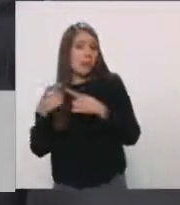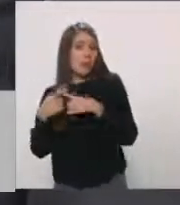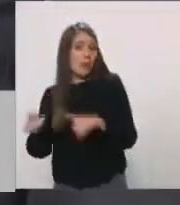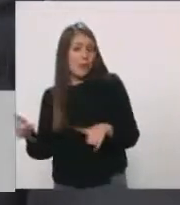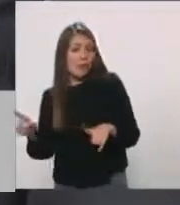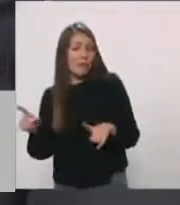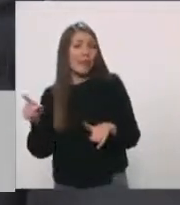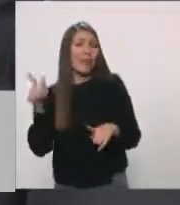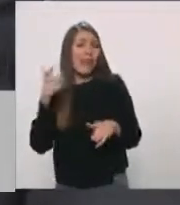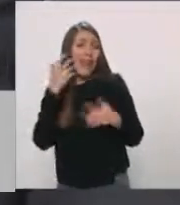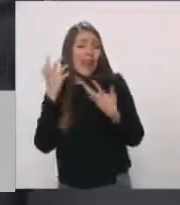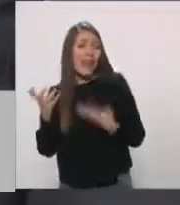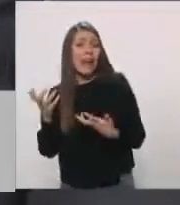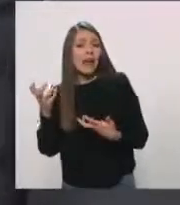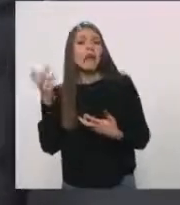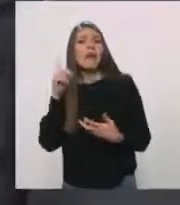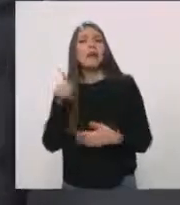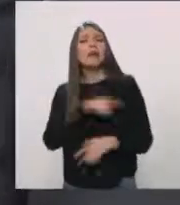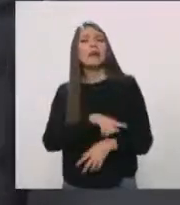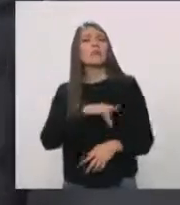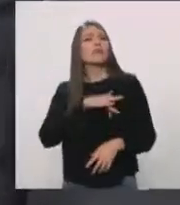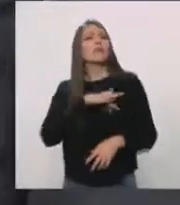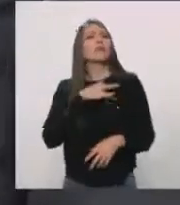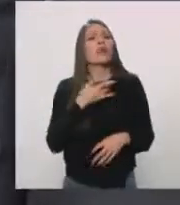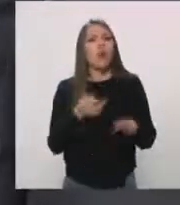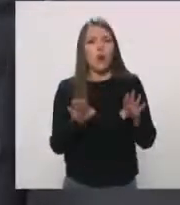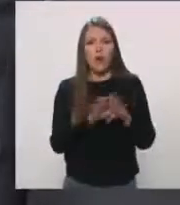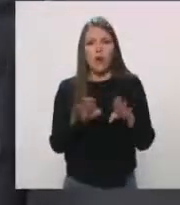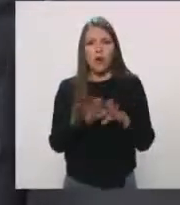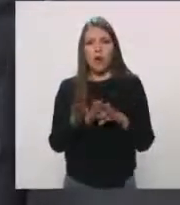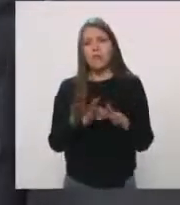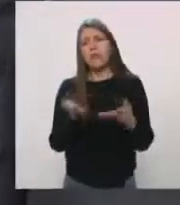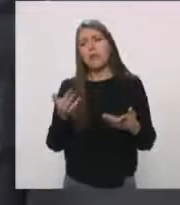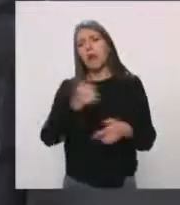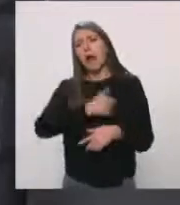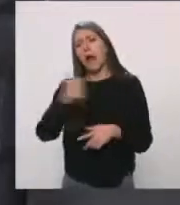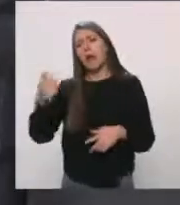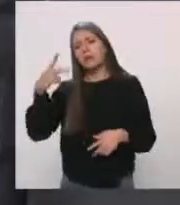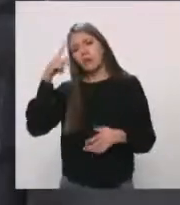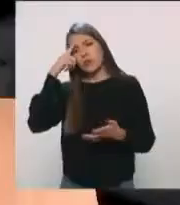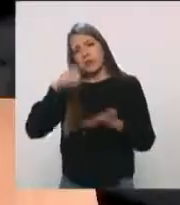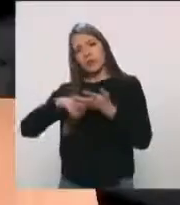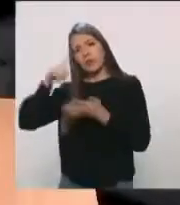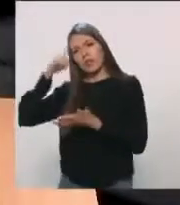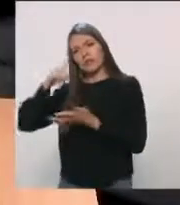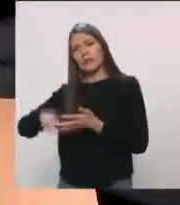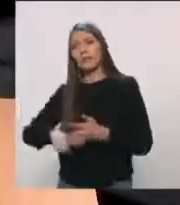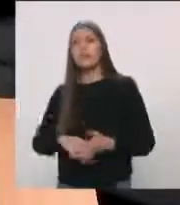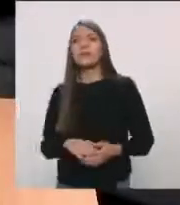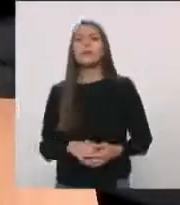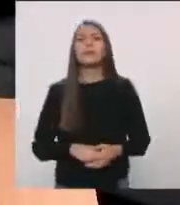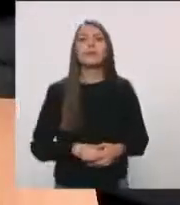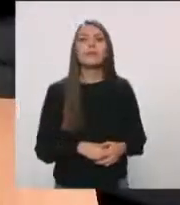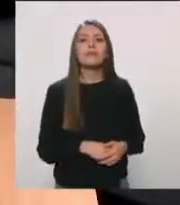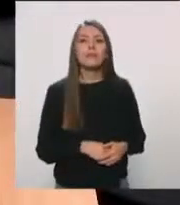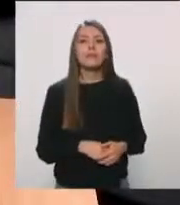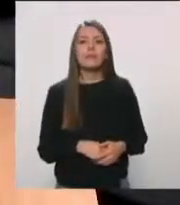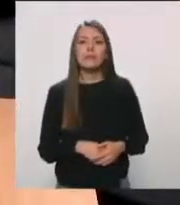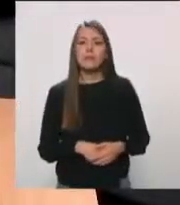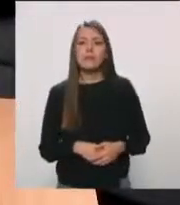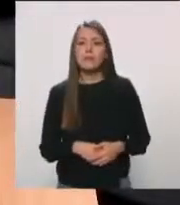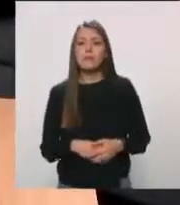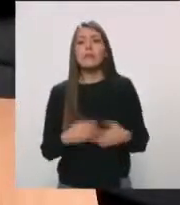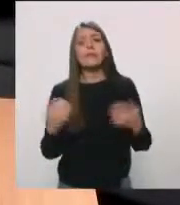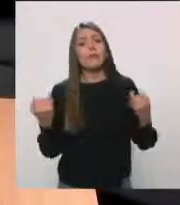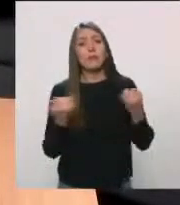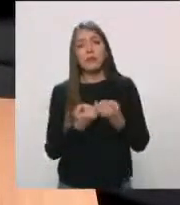finalmente les dé sentido, que esté de acuerdo a sus creencias y filosofía de vida. Y que aun cuando los